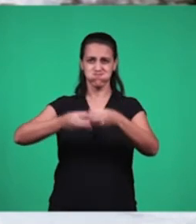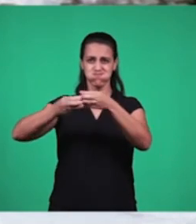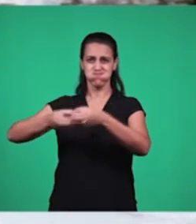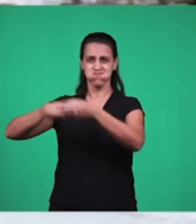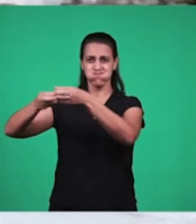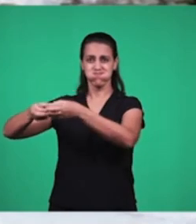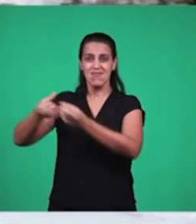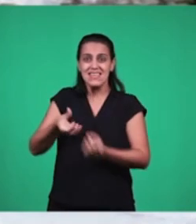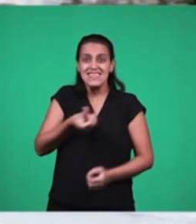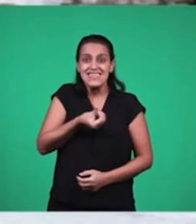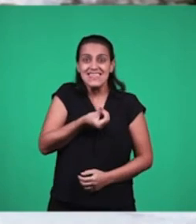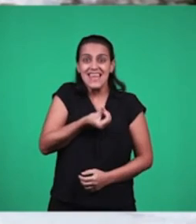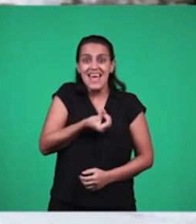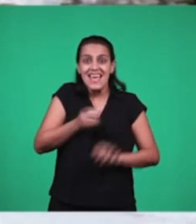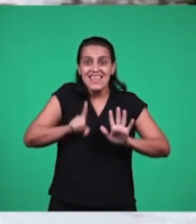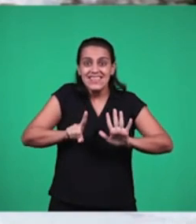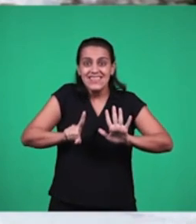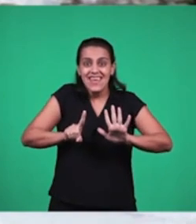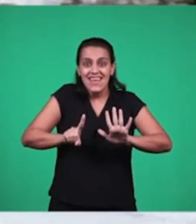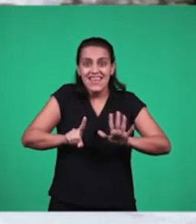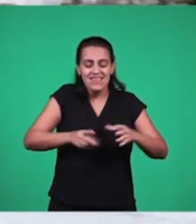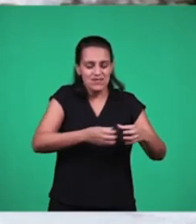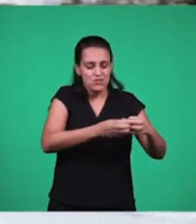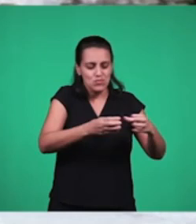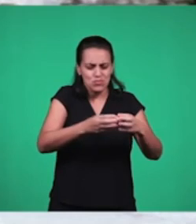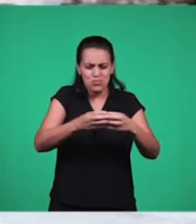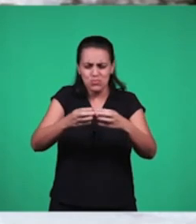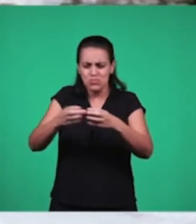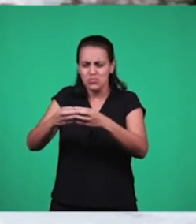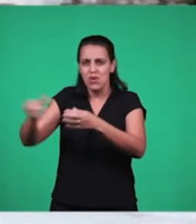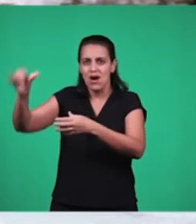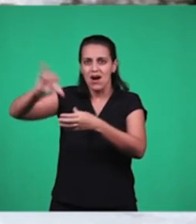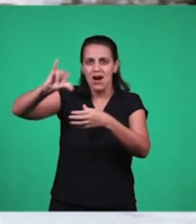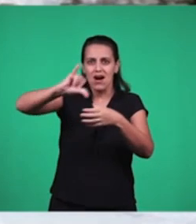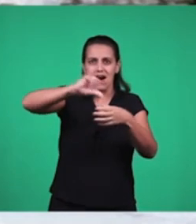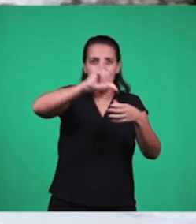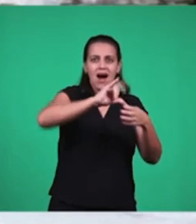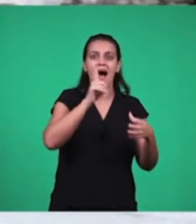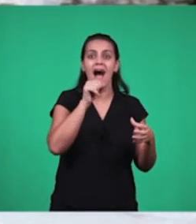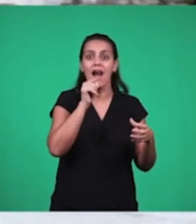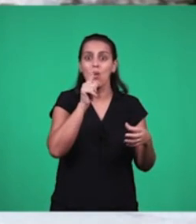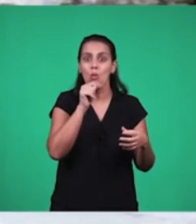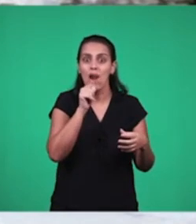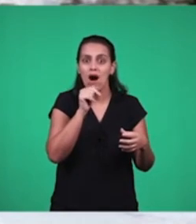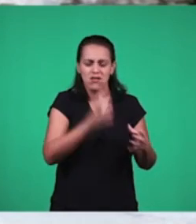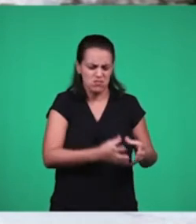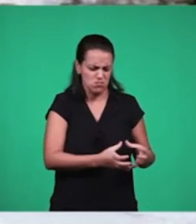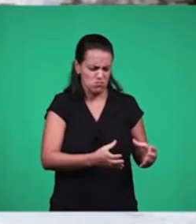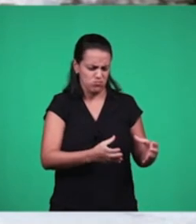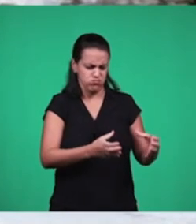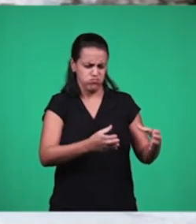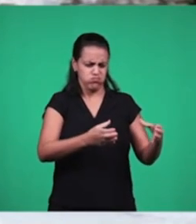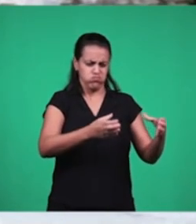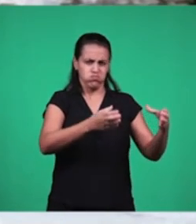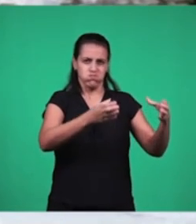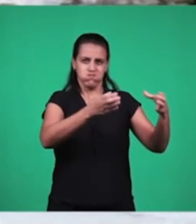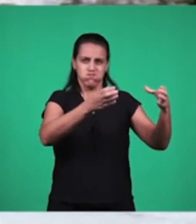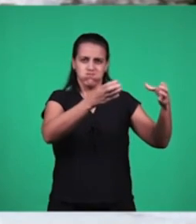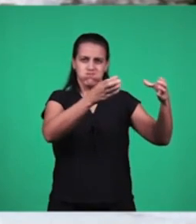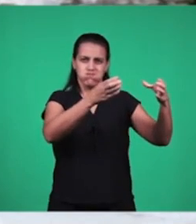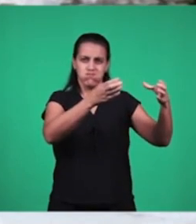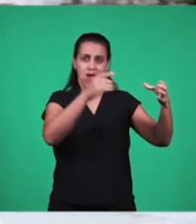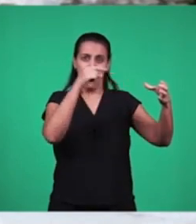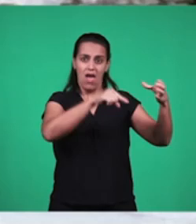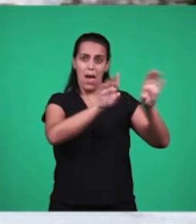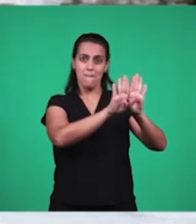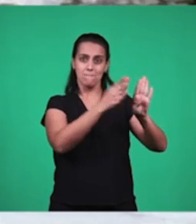de piedra con agua. Tinajas de piedra eran unas vasijas bien grandes y eran